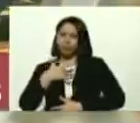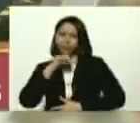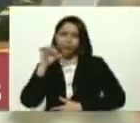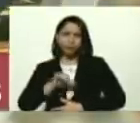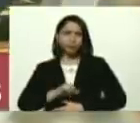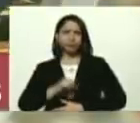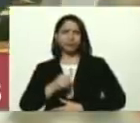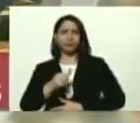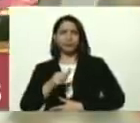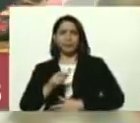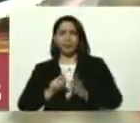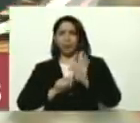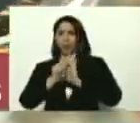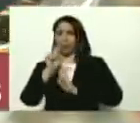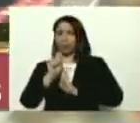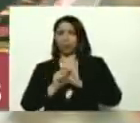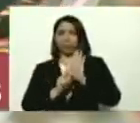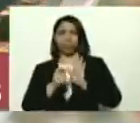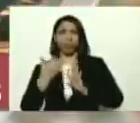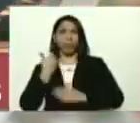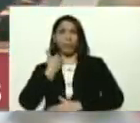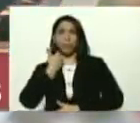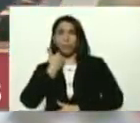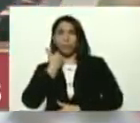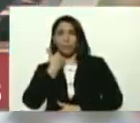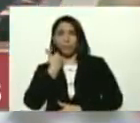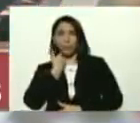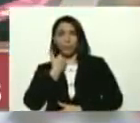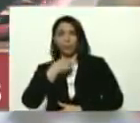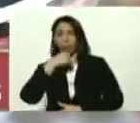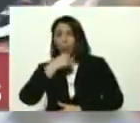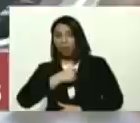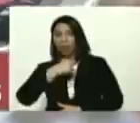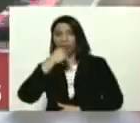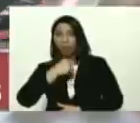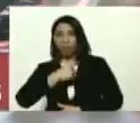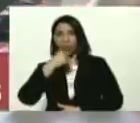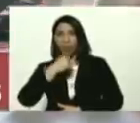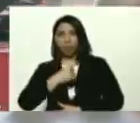aumento de la temperatura corporal, tuvo tos productiva.